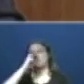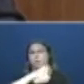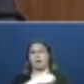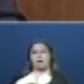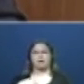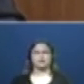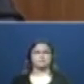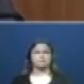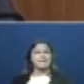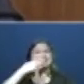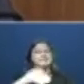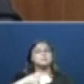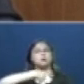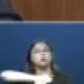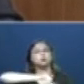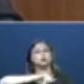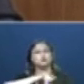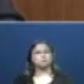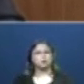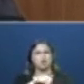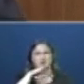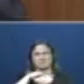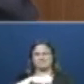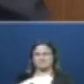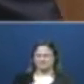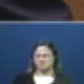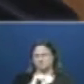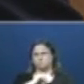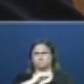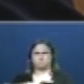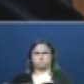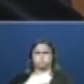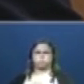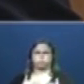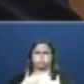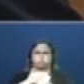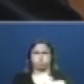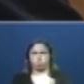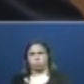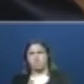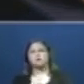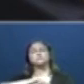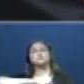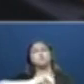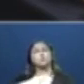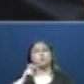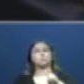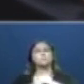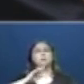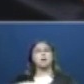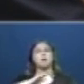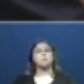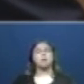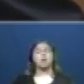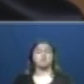en particular está sufriendo un lamentable y excesivo retraso la solución en la que se trabaja para el futuro de la principal